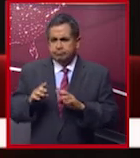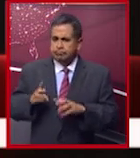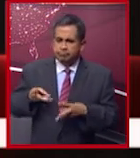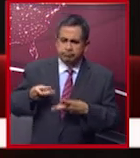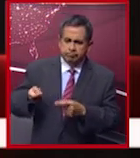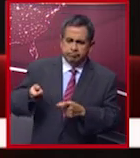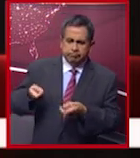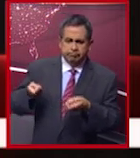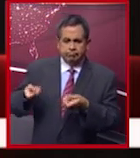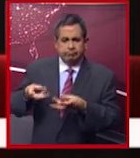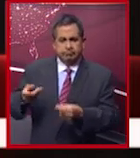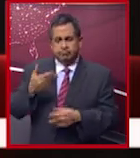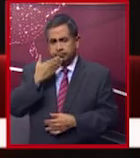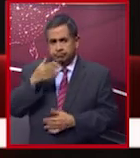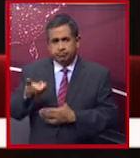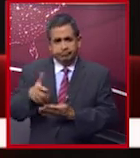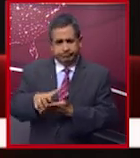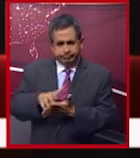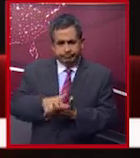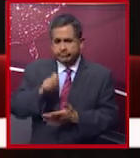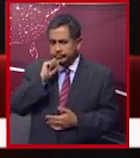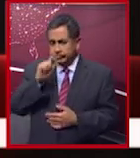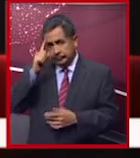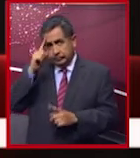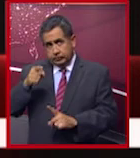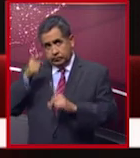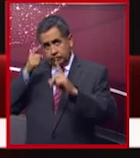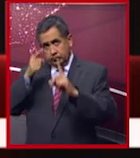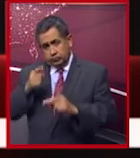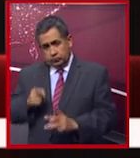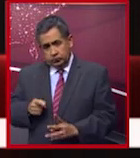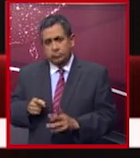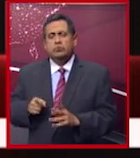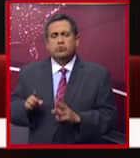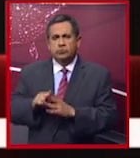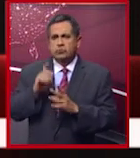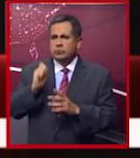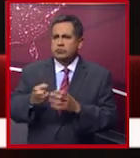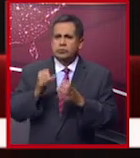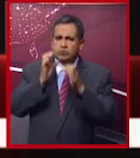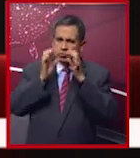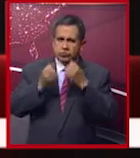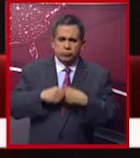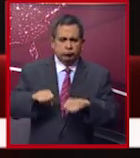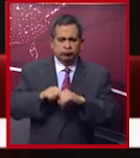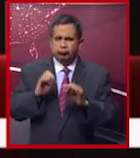recursos públicos, pero también en los objetivos manifiestos de la comunicación social.